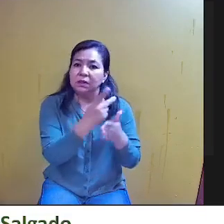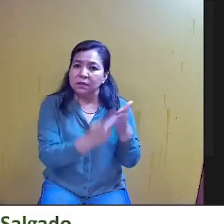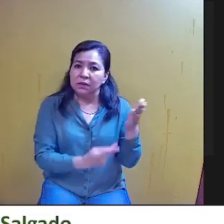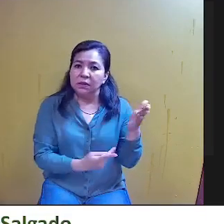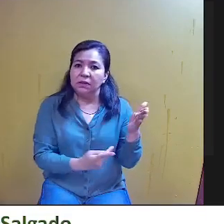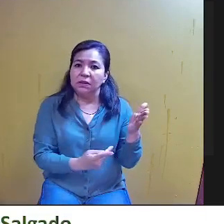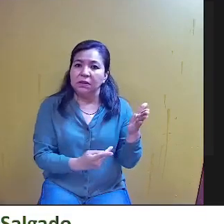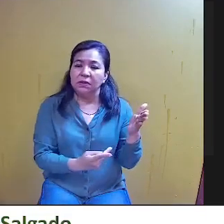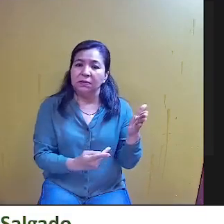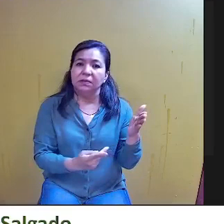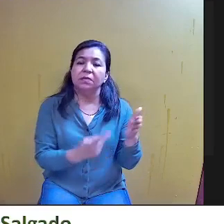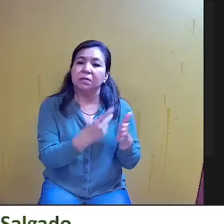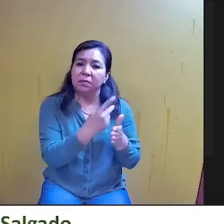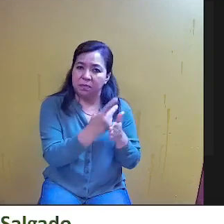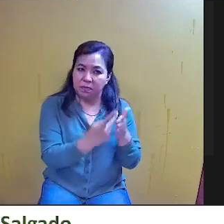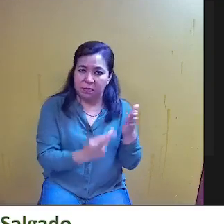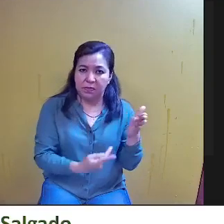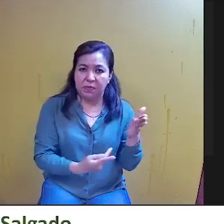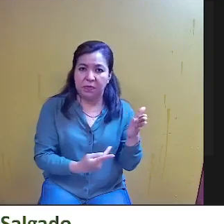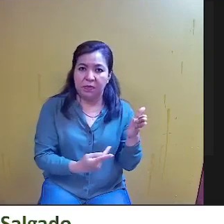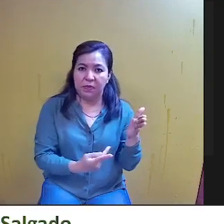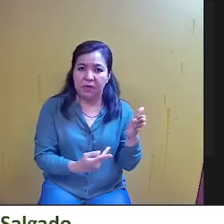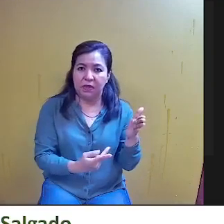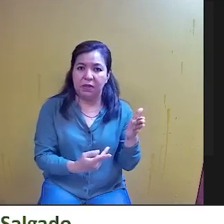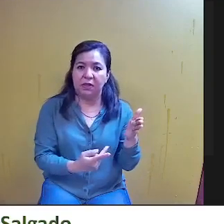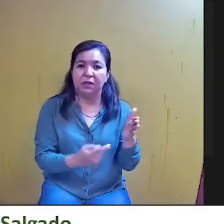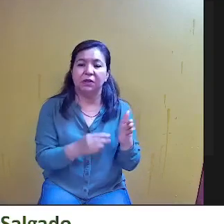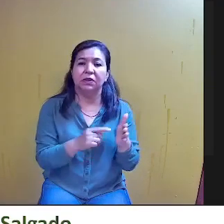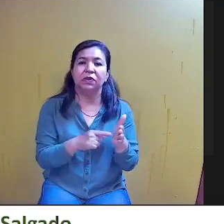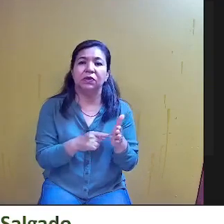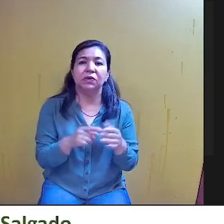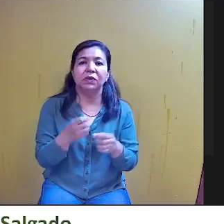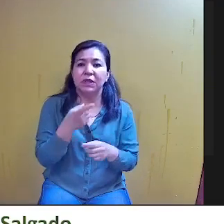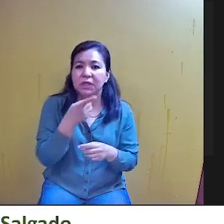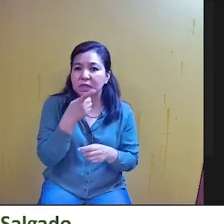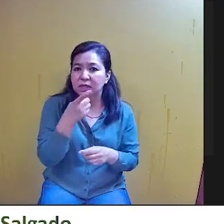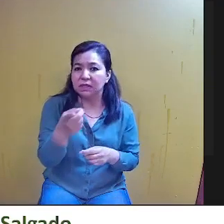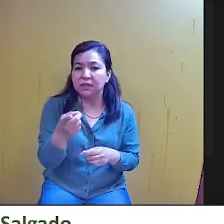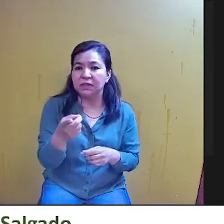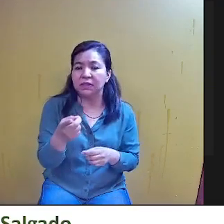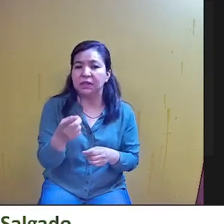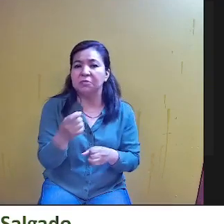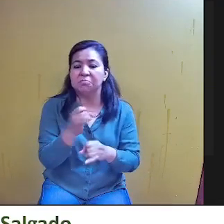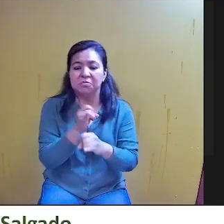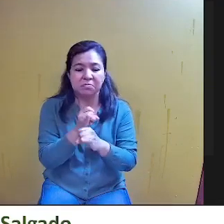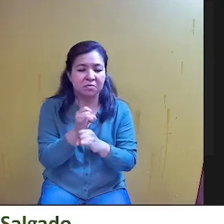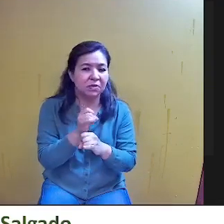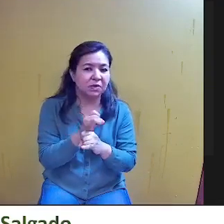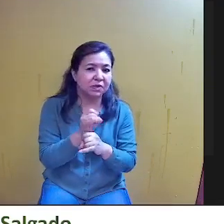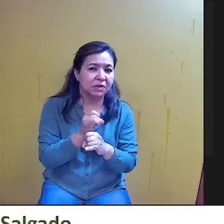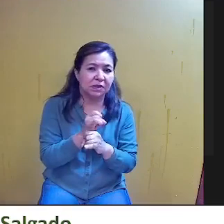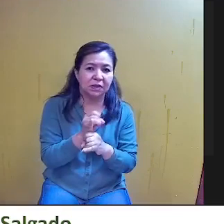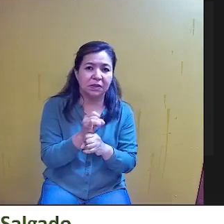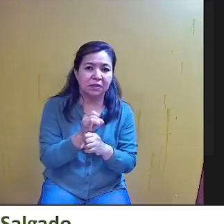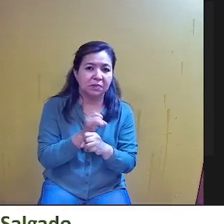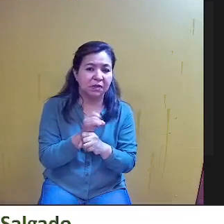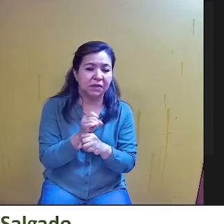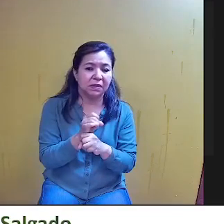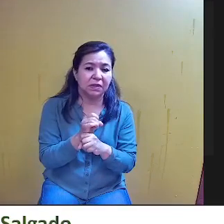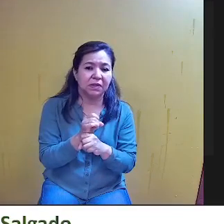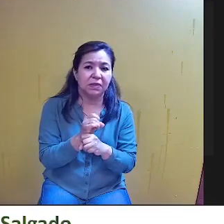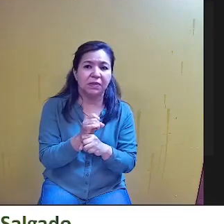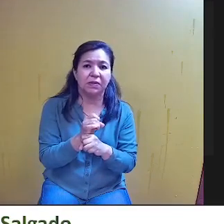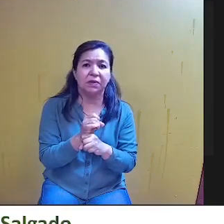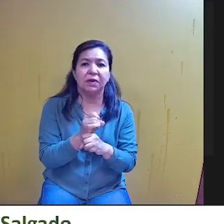si bien el proyecto hace un esfuerzo de análisis respecto de las equivalentes funcionales, las cuales, según